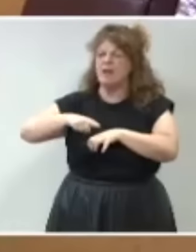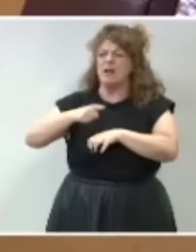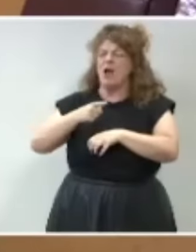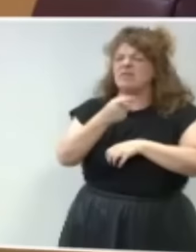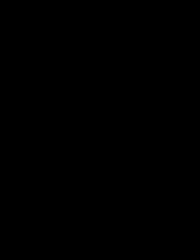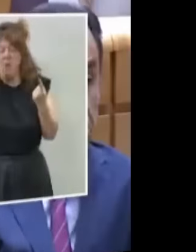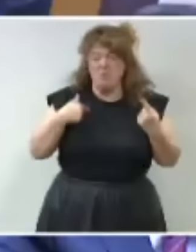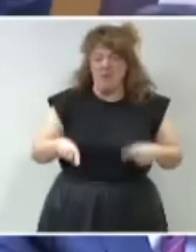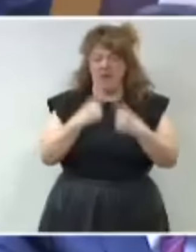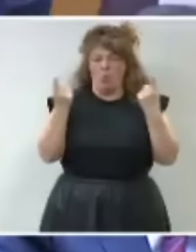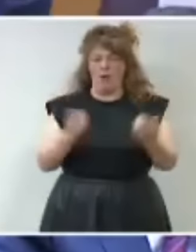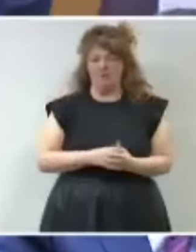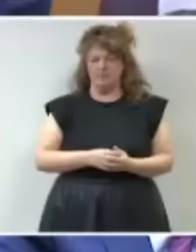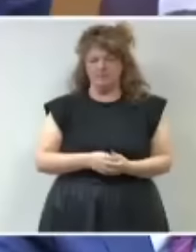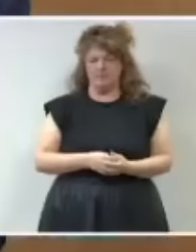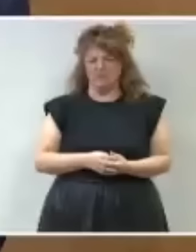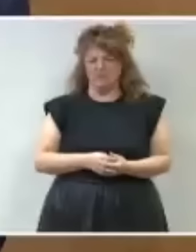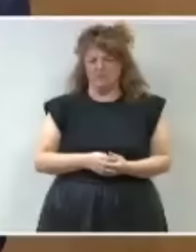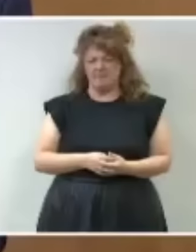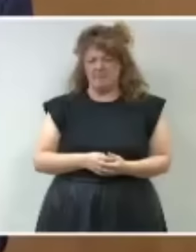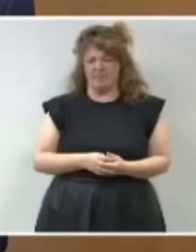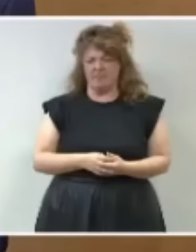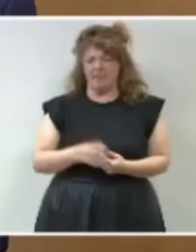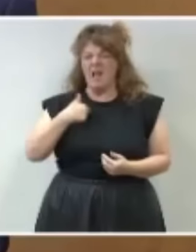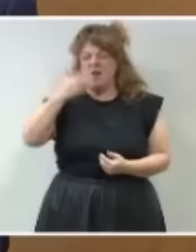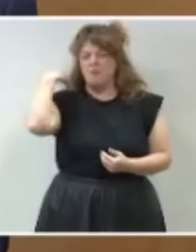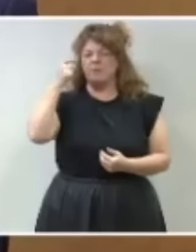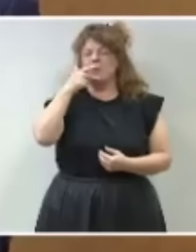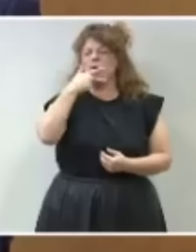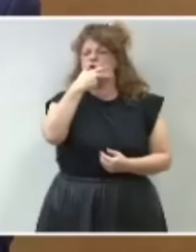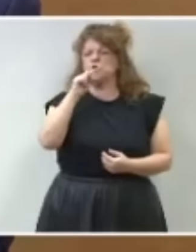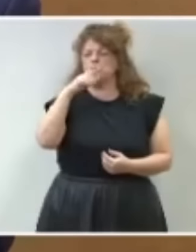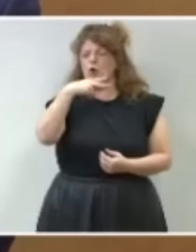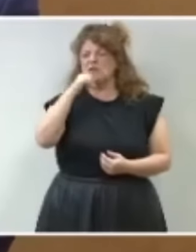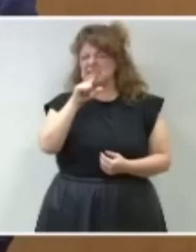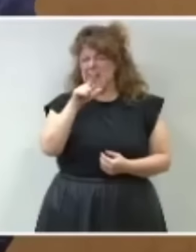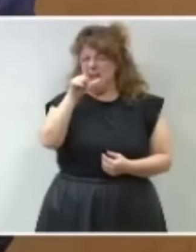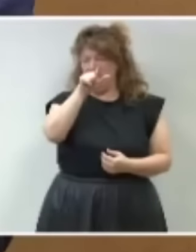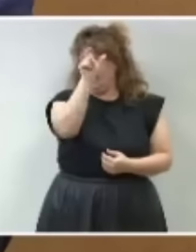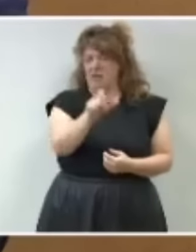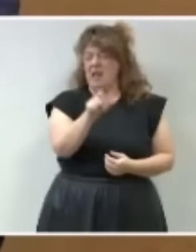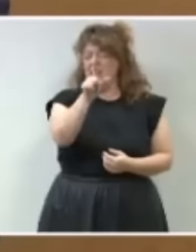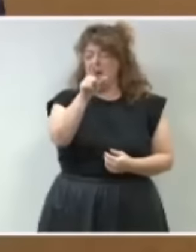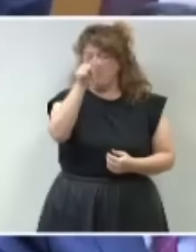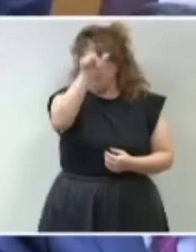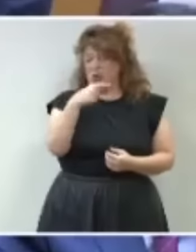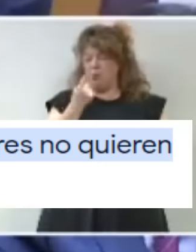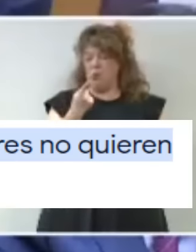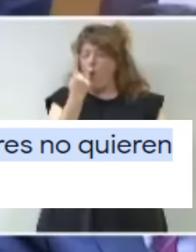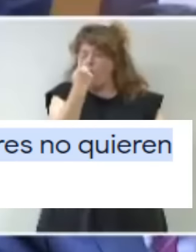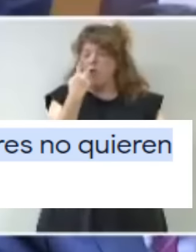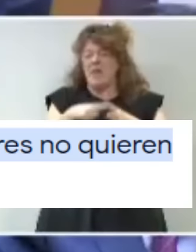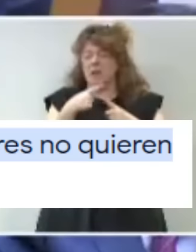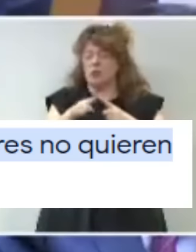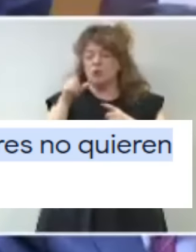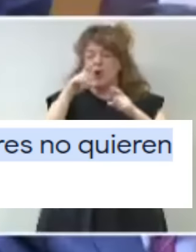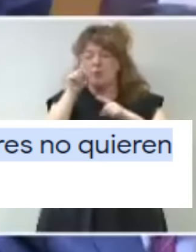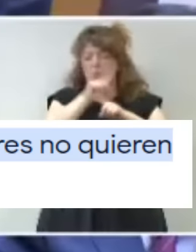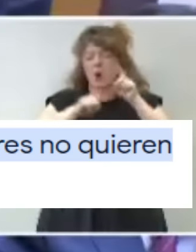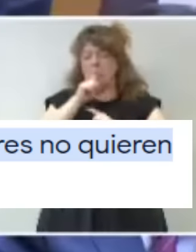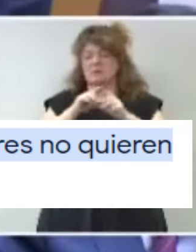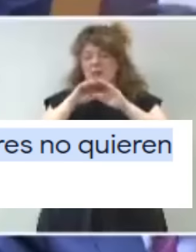menos tienen. No pude por menos que pensar en Churchill, alguien que espero que tenga un nivel suficiente para usted, cuando decía aquello de uno de los grandes problemas del mundo y